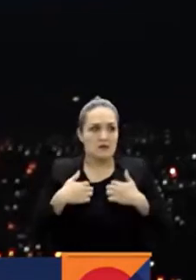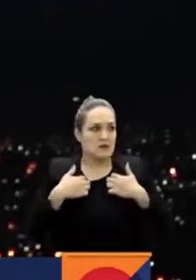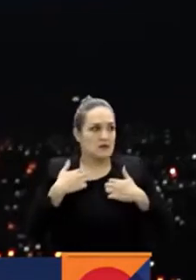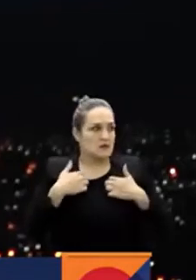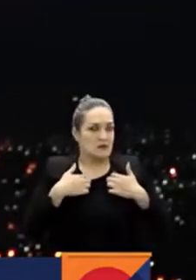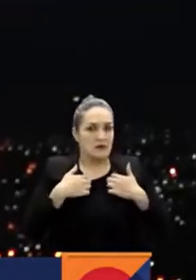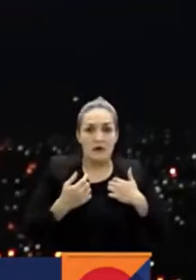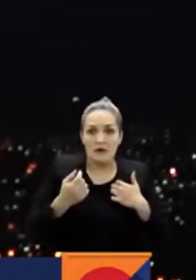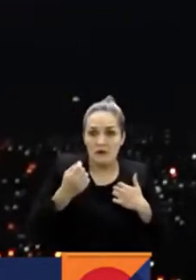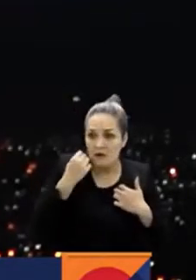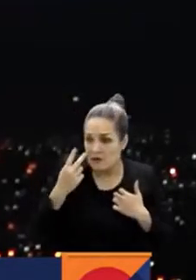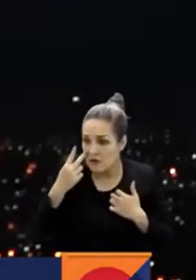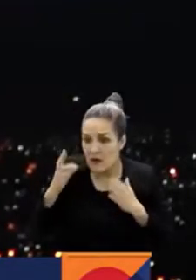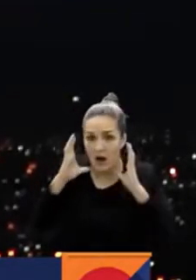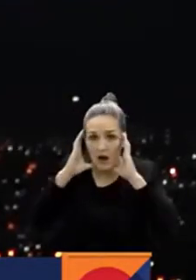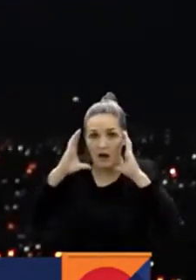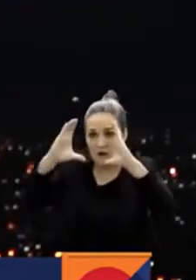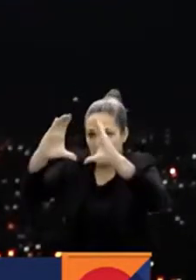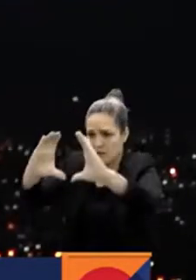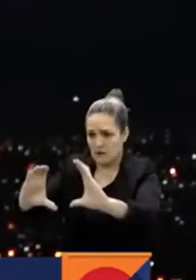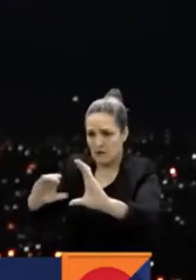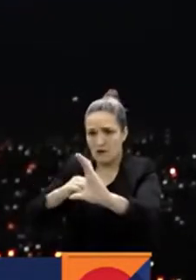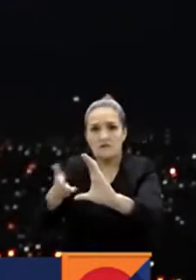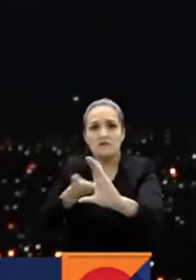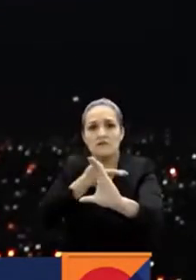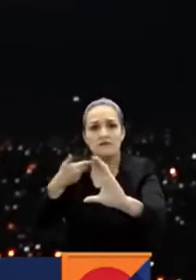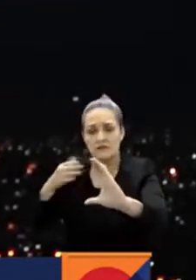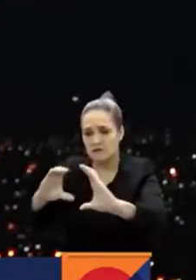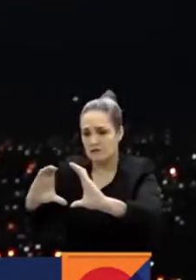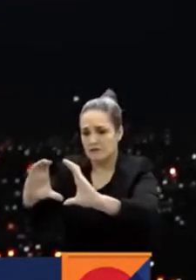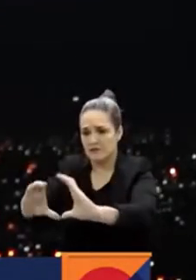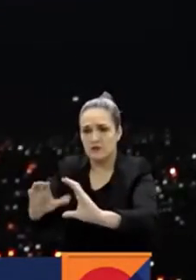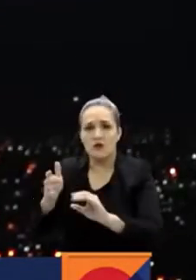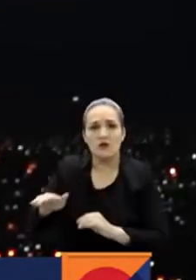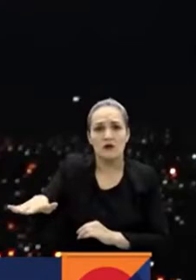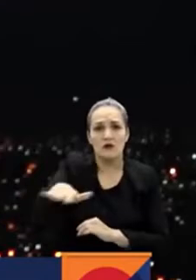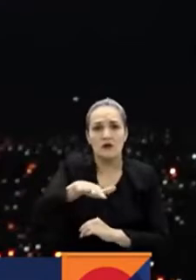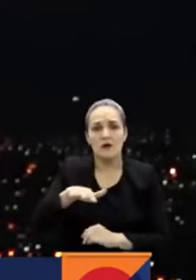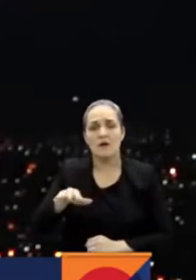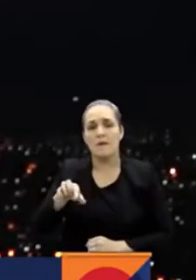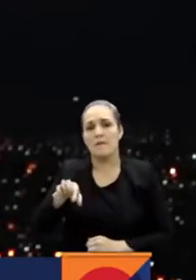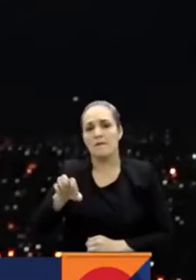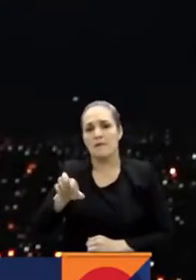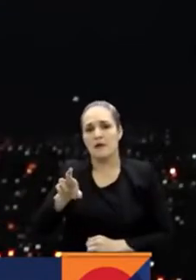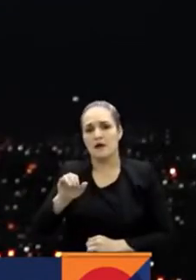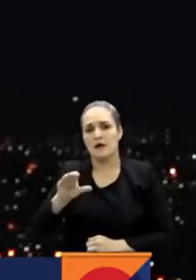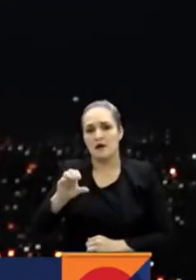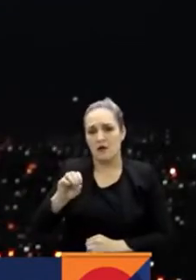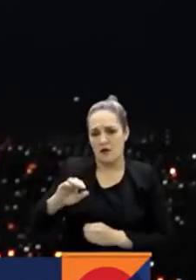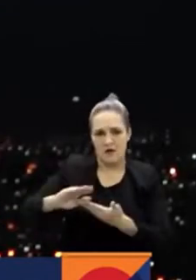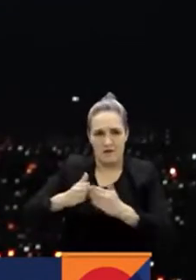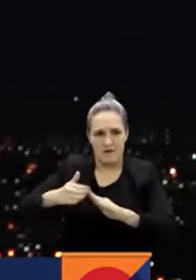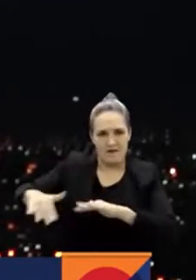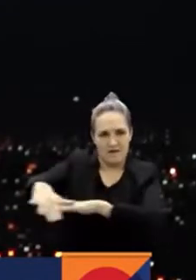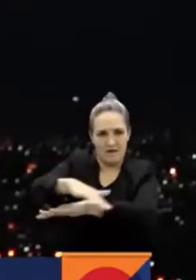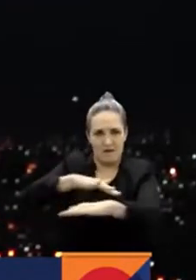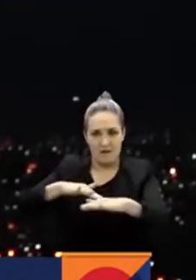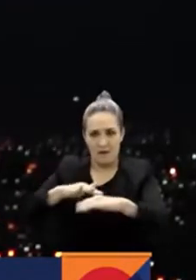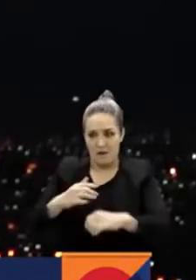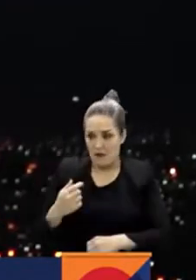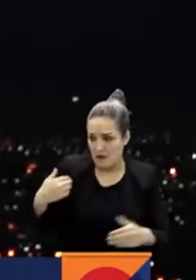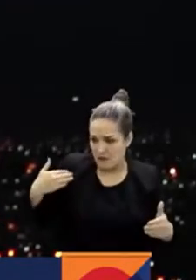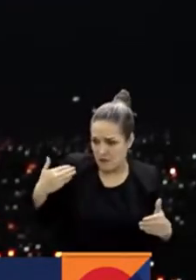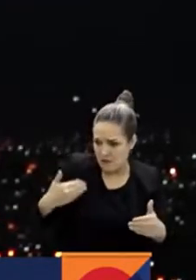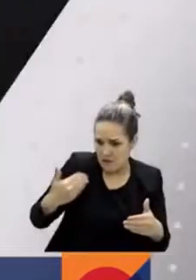una persona en plena vía pública de la vereda El Perico. En lo que va del año, 33 personas han sido asesinadas en esta localidad del